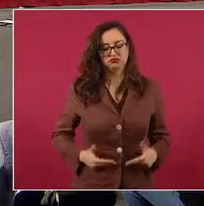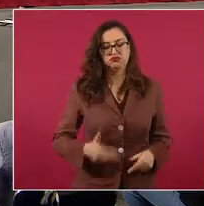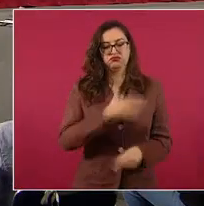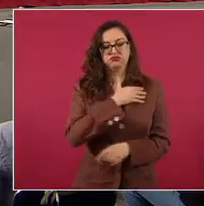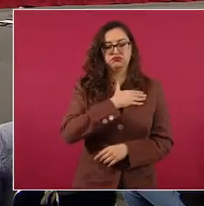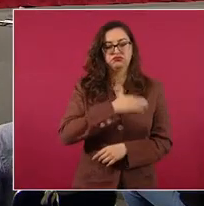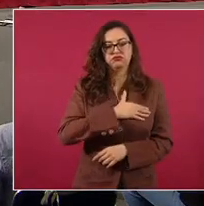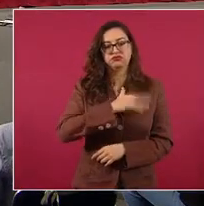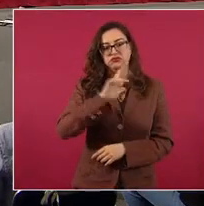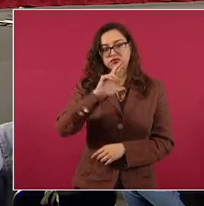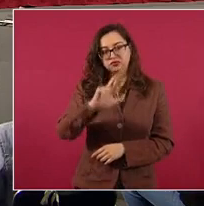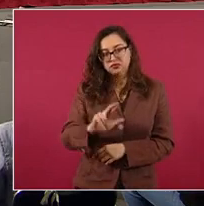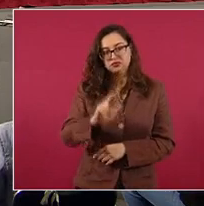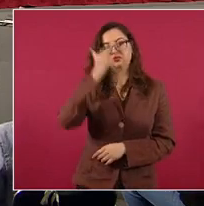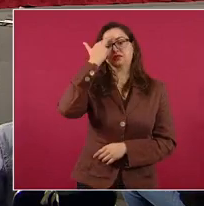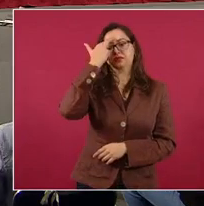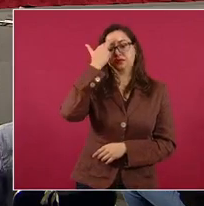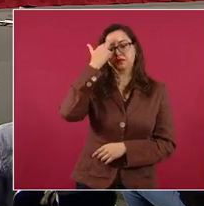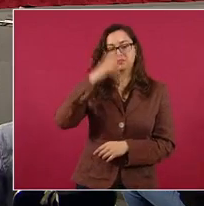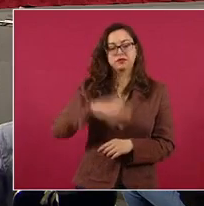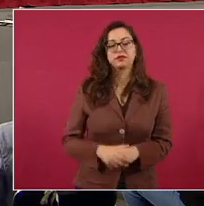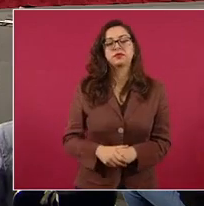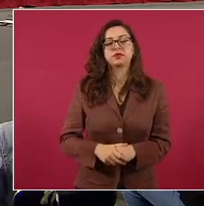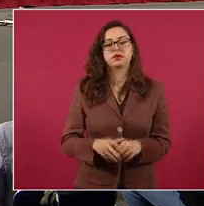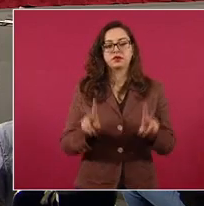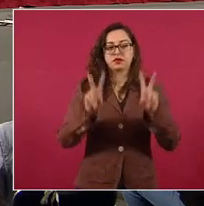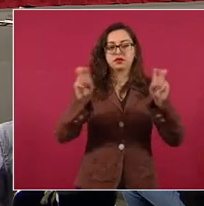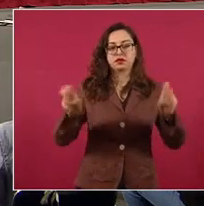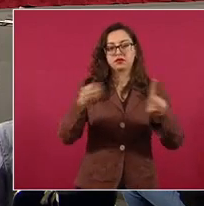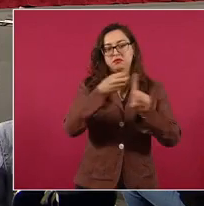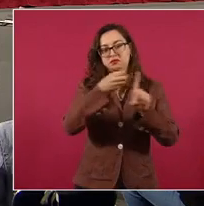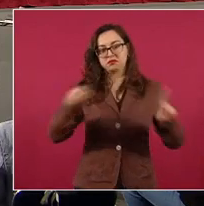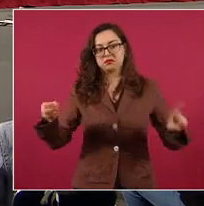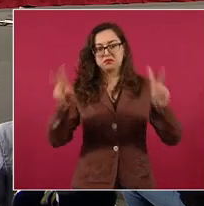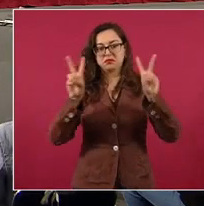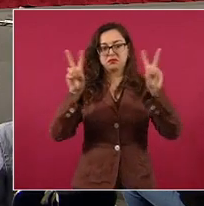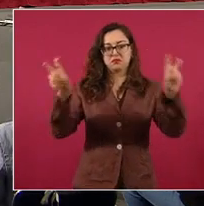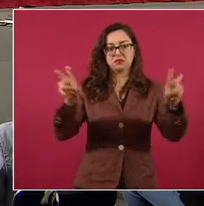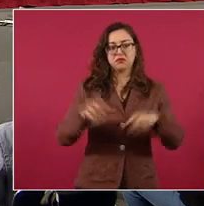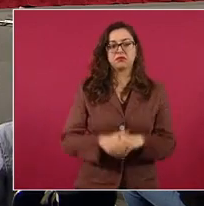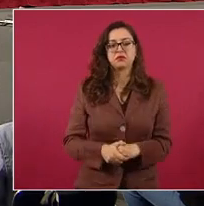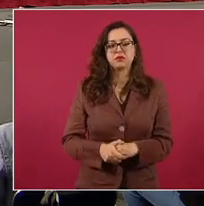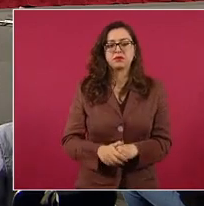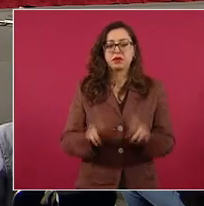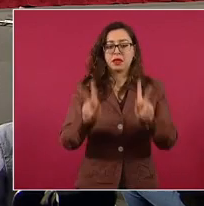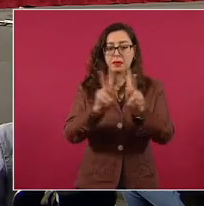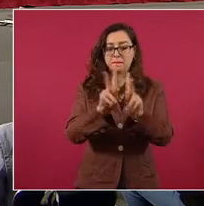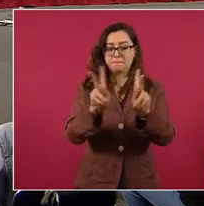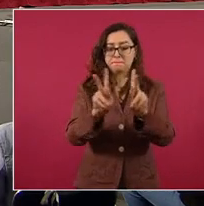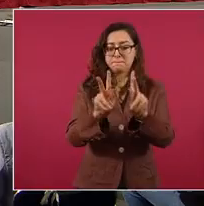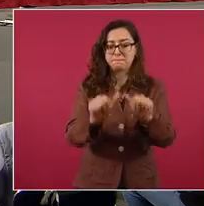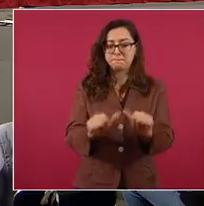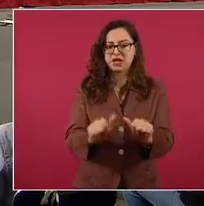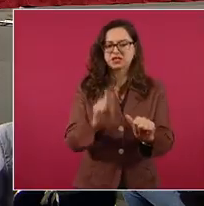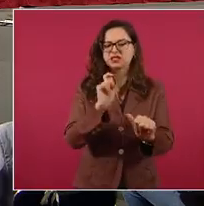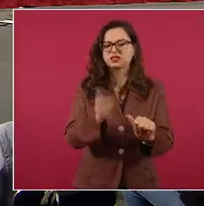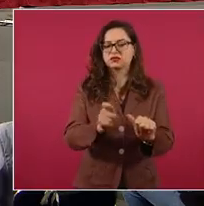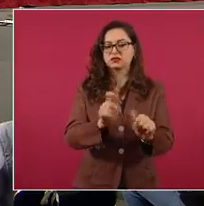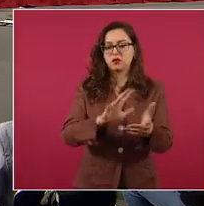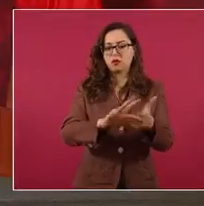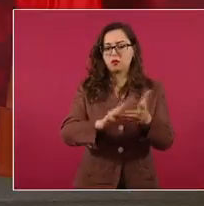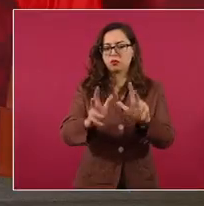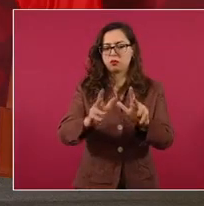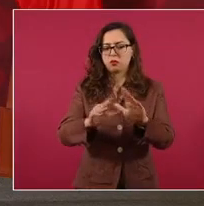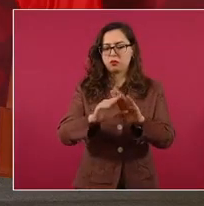de Martin Luther King sobre que la paz no es simplemente la ausencia de tensión si no es